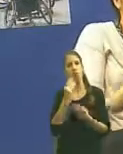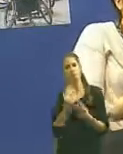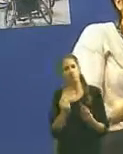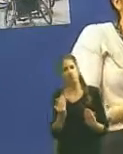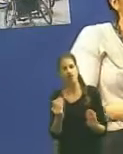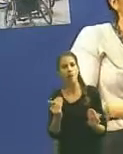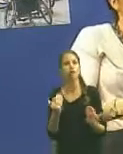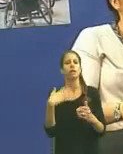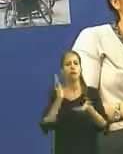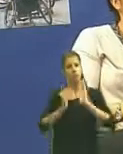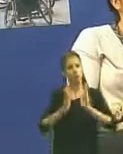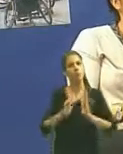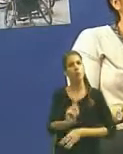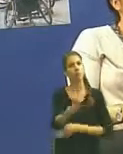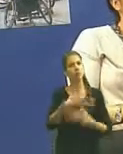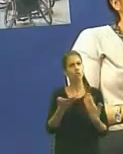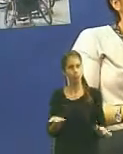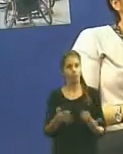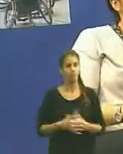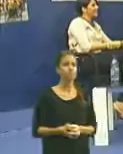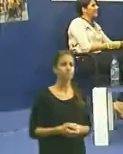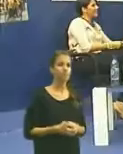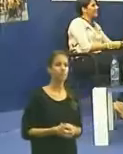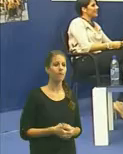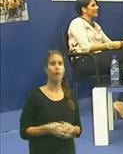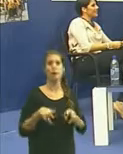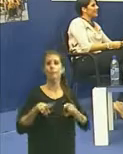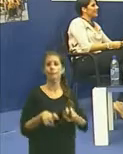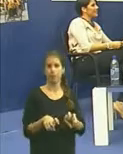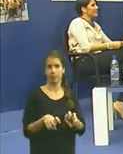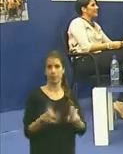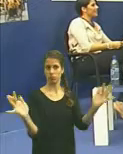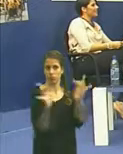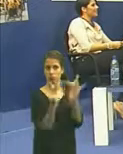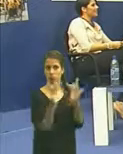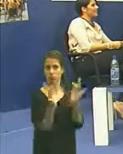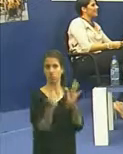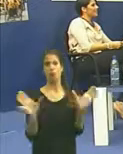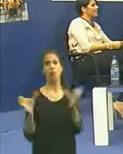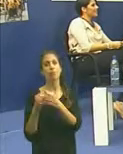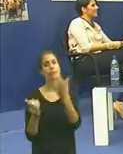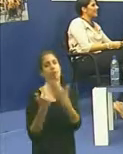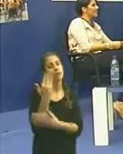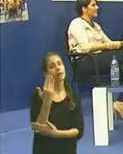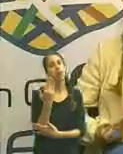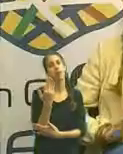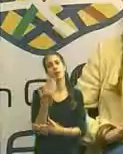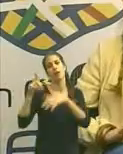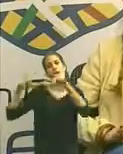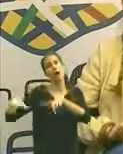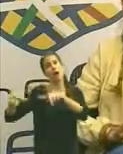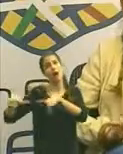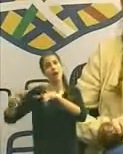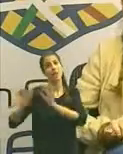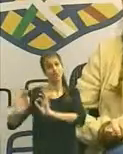pues cumpla la función, ¿no? La terapia. En un primer momento hacemos una toma de contacto, ya sea con los grupos que van por la mañana o las enclaves